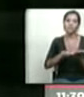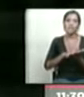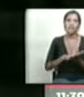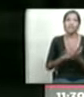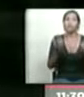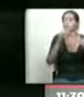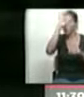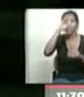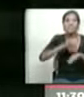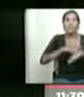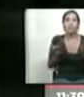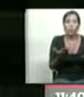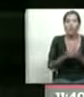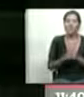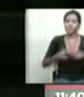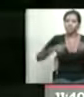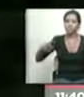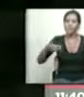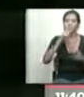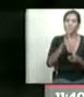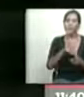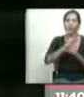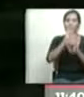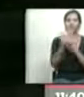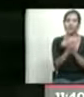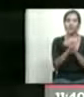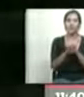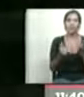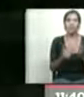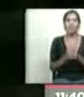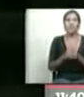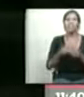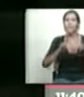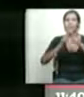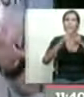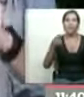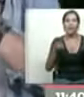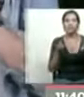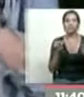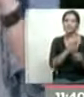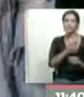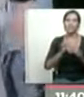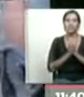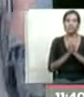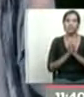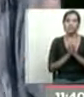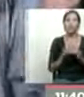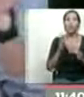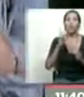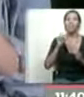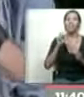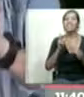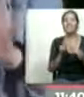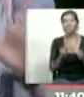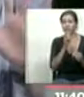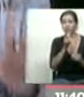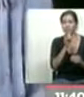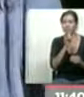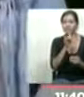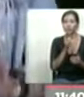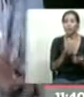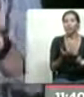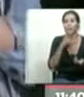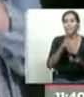se sabe cuál es la magnitud del daño ambiental. Gestos de paz durante Semana Santa. Wikileaks nos tiró daticos históricos sobre la